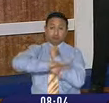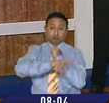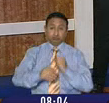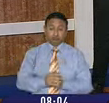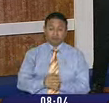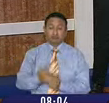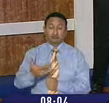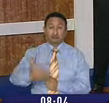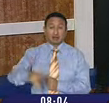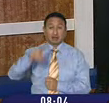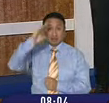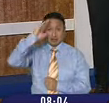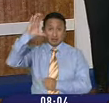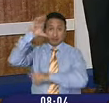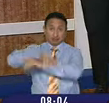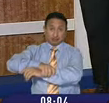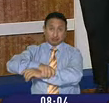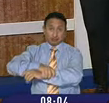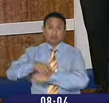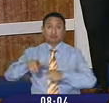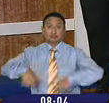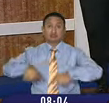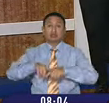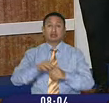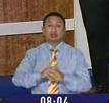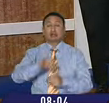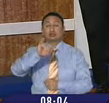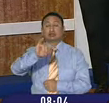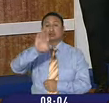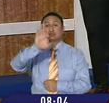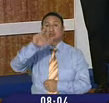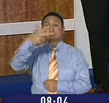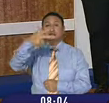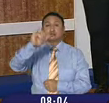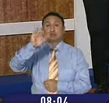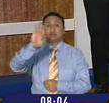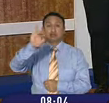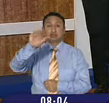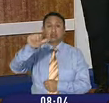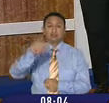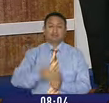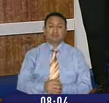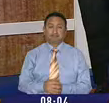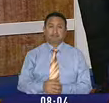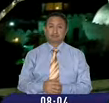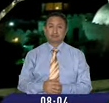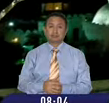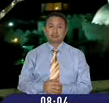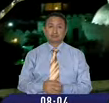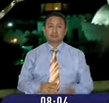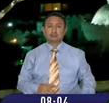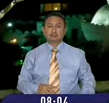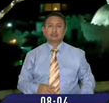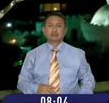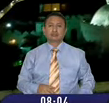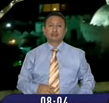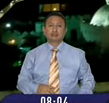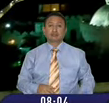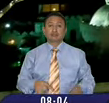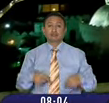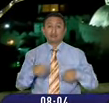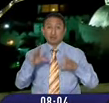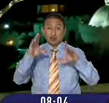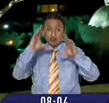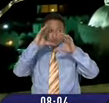fue detenido también. Así es, esto en el sector de Ichimbía, en el centro de Quito. Aprovechando la oscuridad